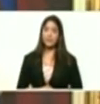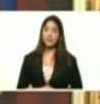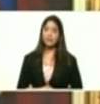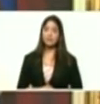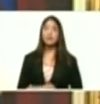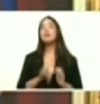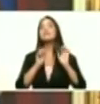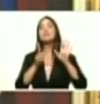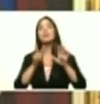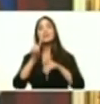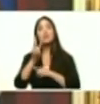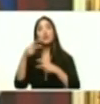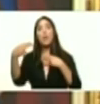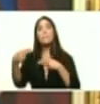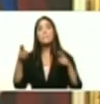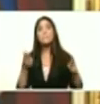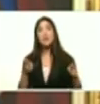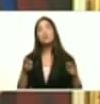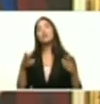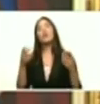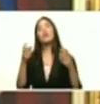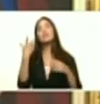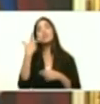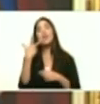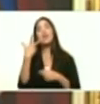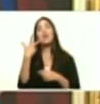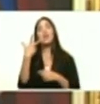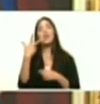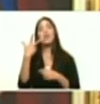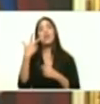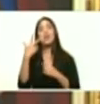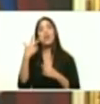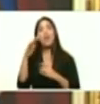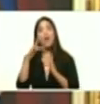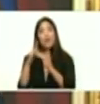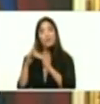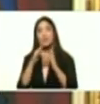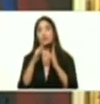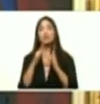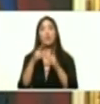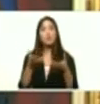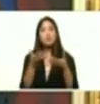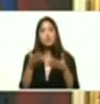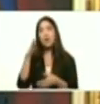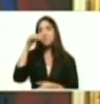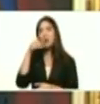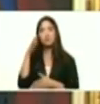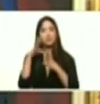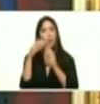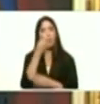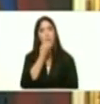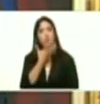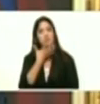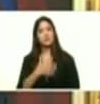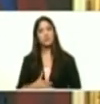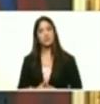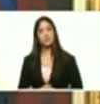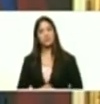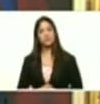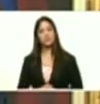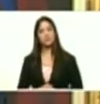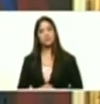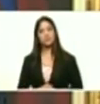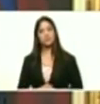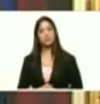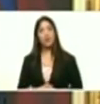72 metros cuadrados, tres habitaciones, dos baños, su sala, su cosa bien bonita, y no han